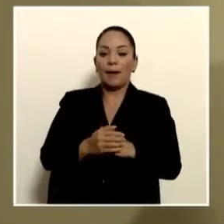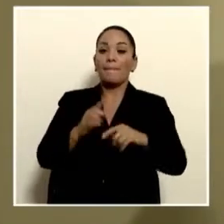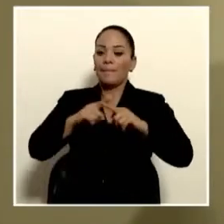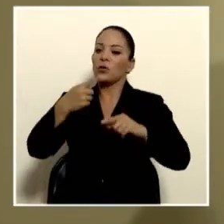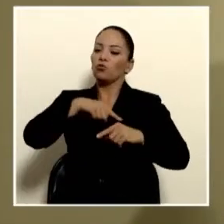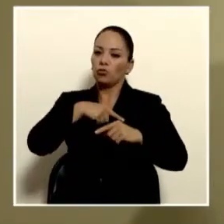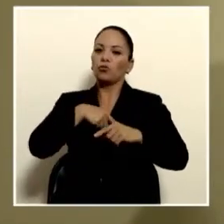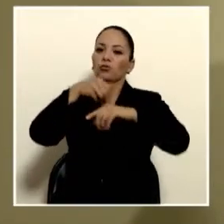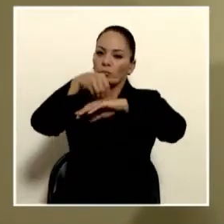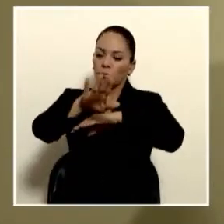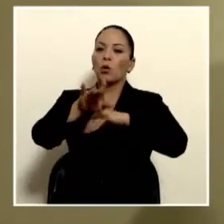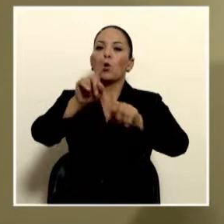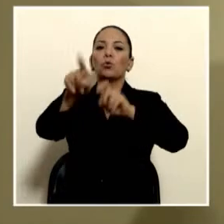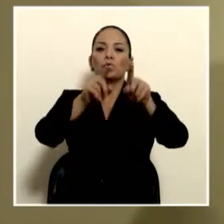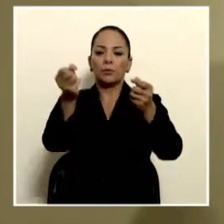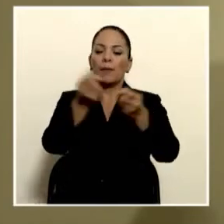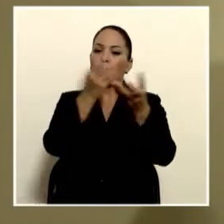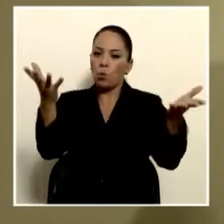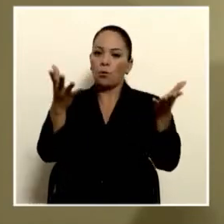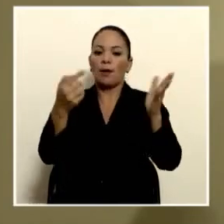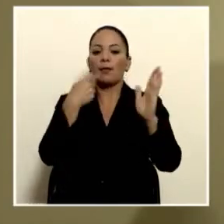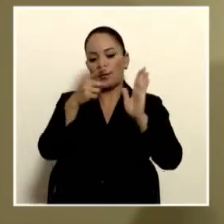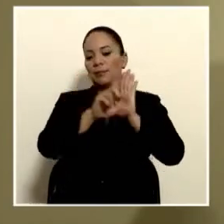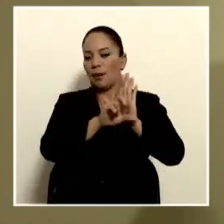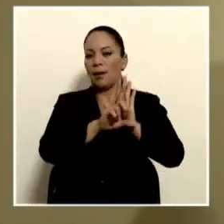consulta pública de ley.